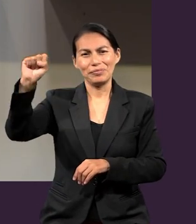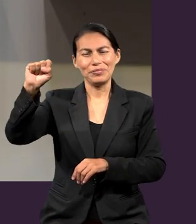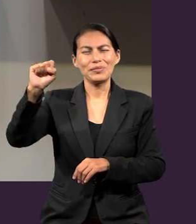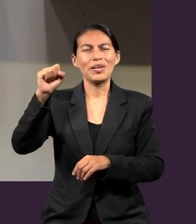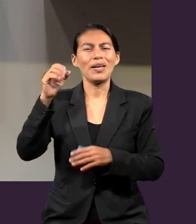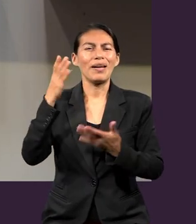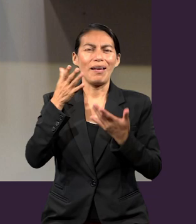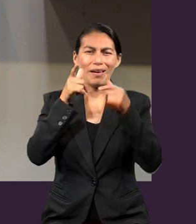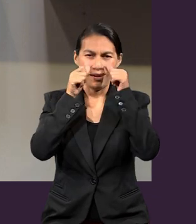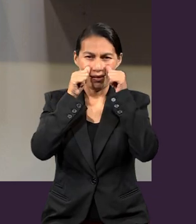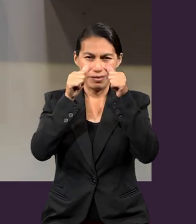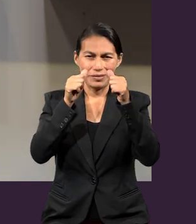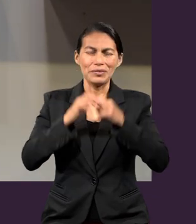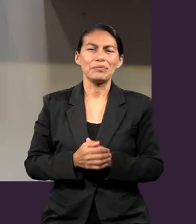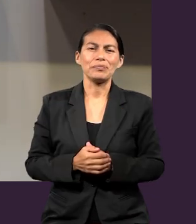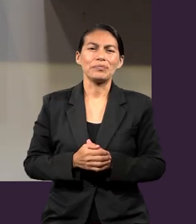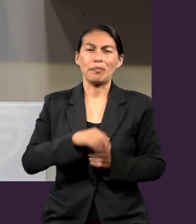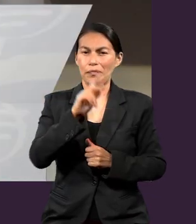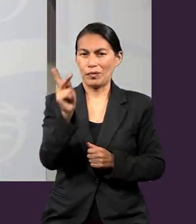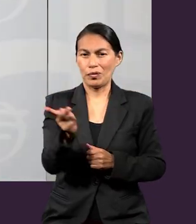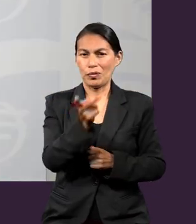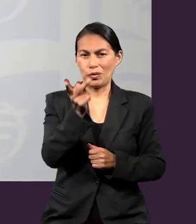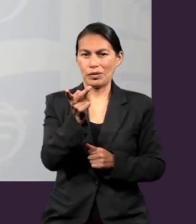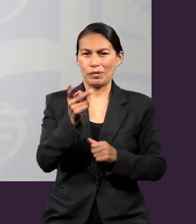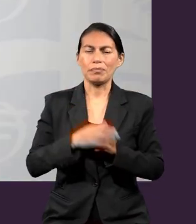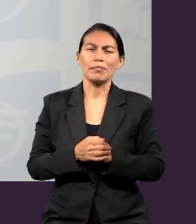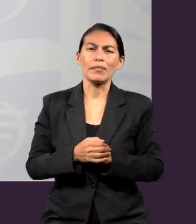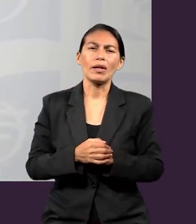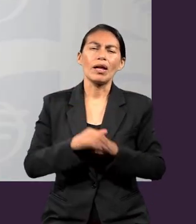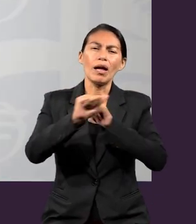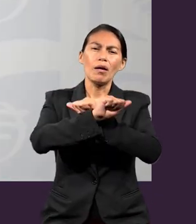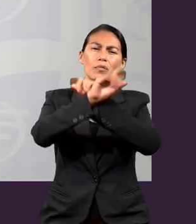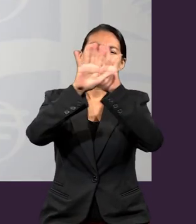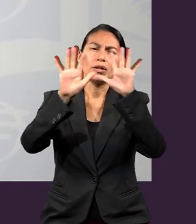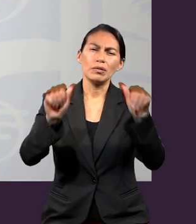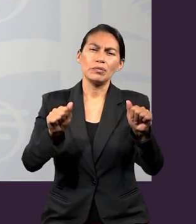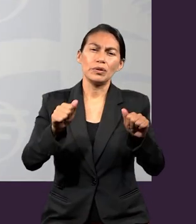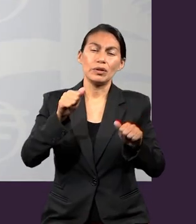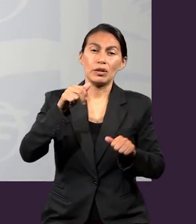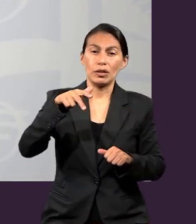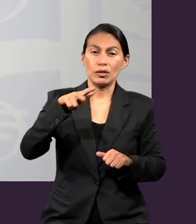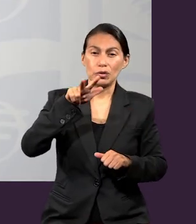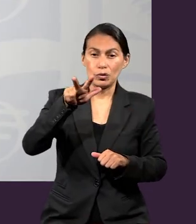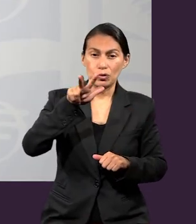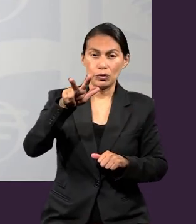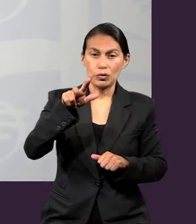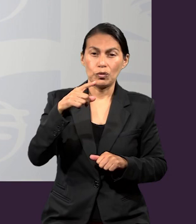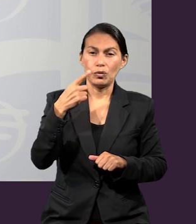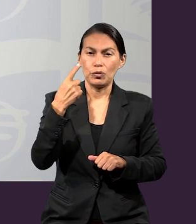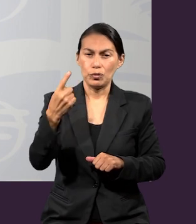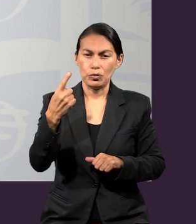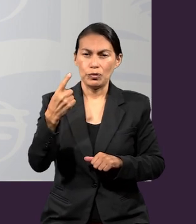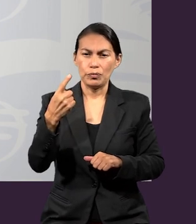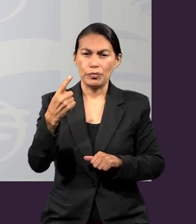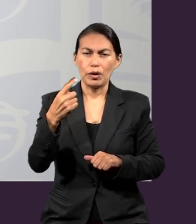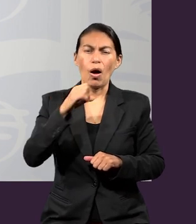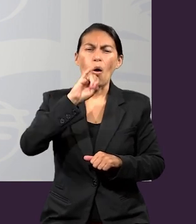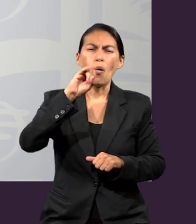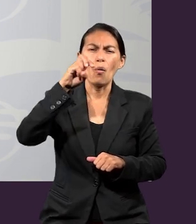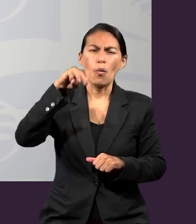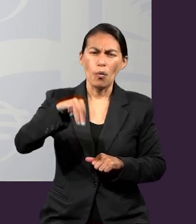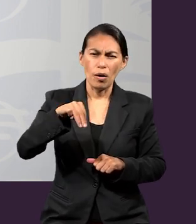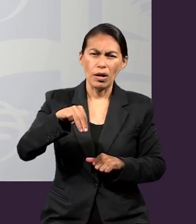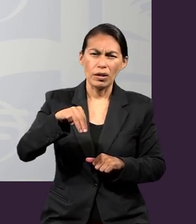responder la siguiente pregunta. A la luz de Apocalipsis 18.1 ¿Qué tres cosas nos dice Juan